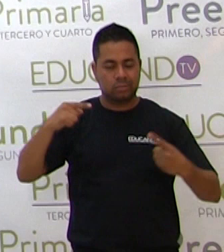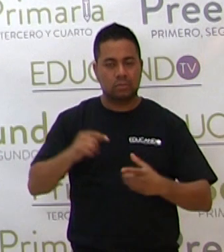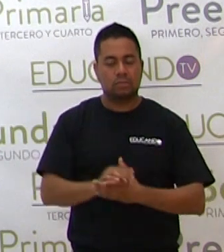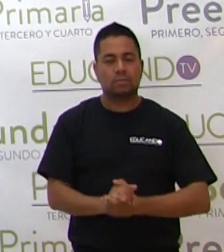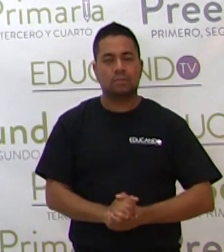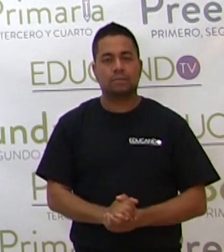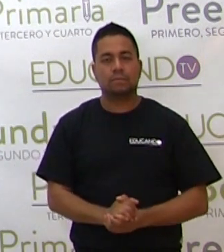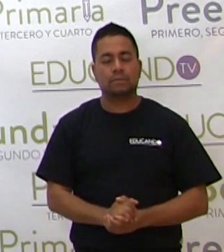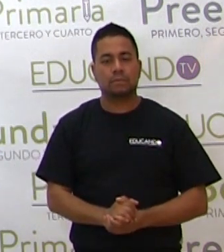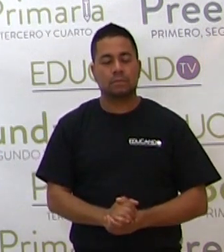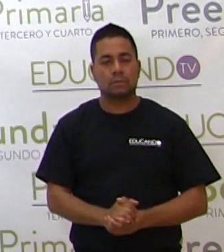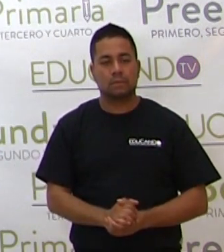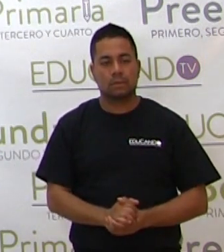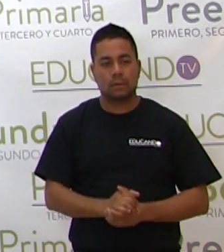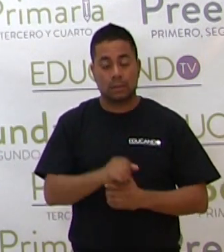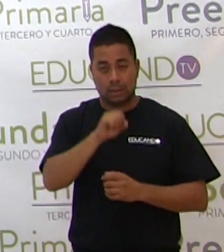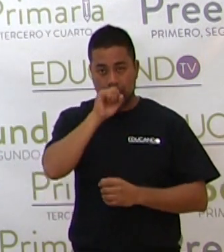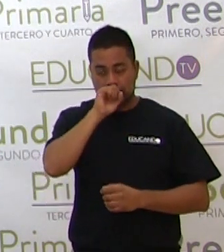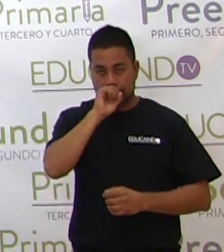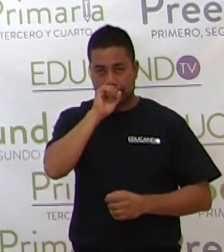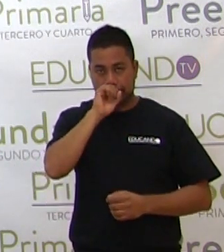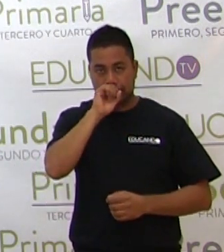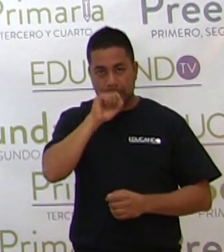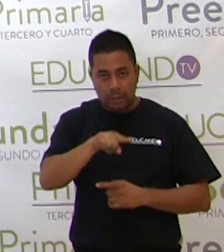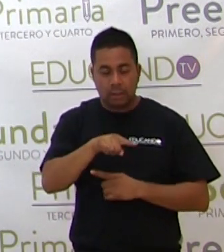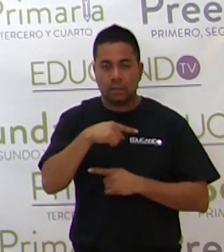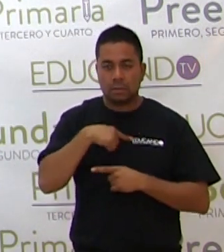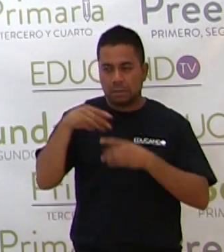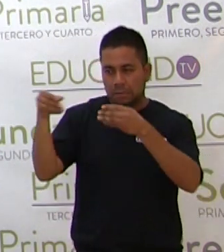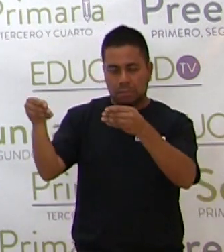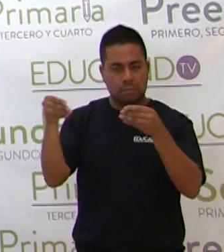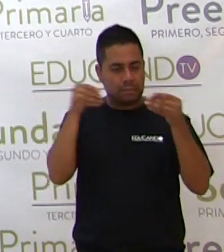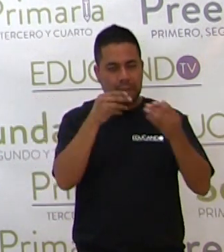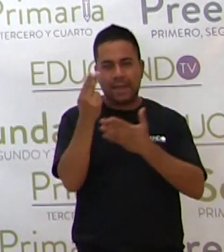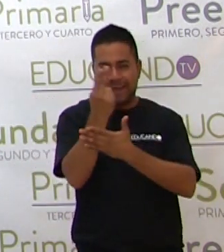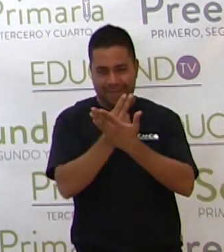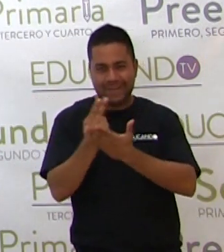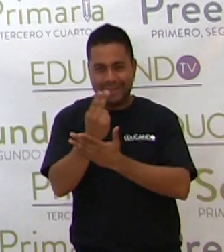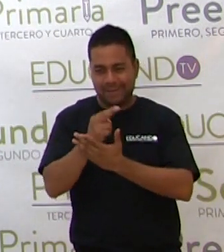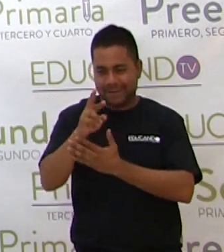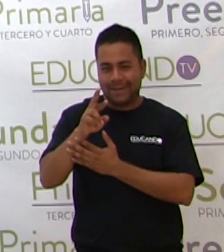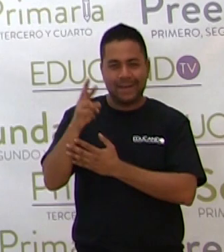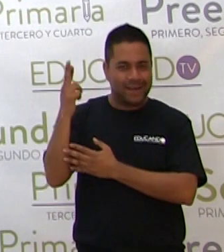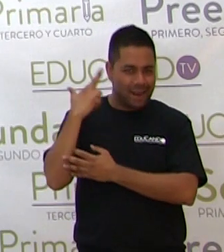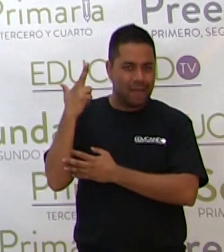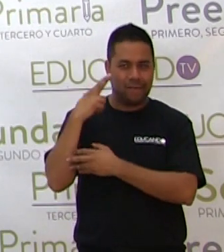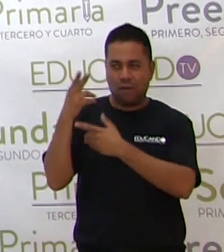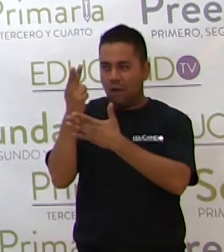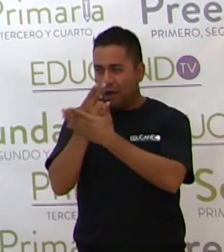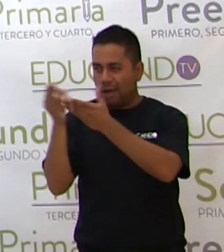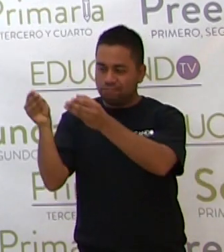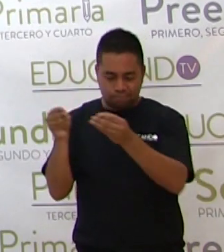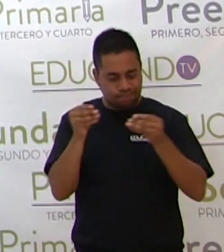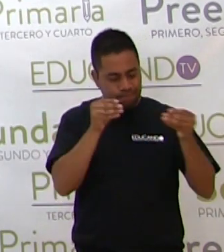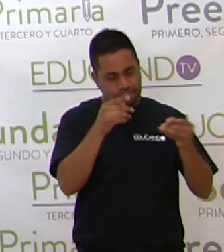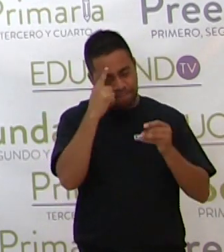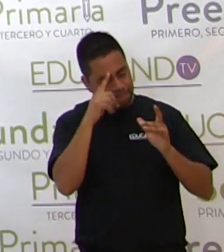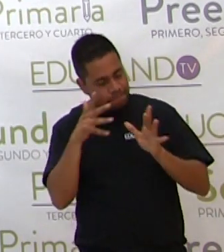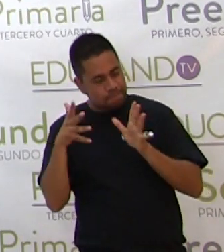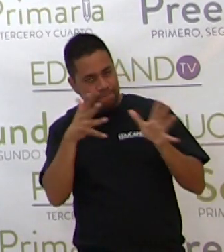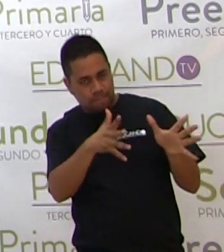y también voy a mover un poco a nuestro dibujo de la radio para que quede